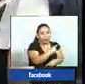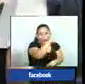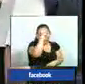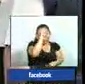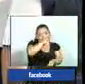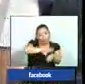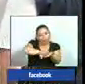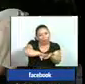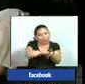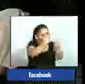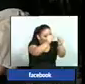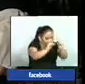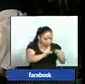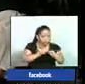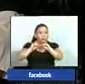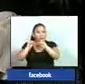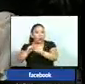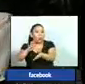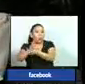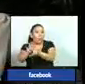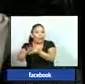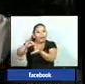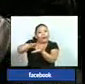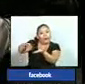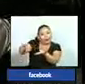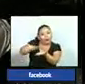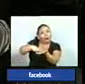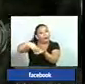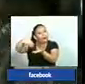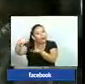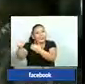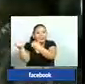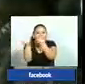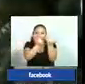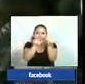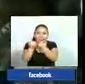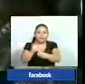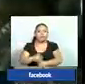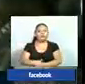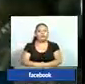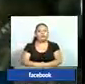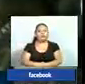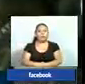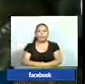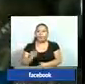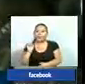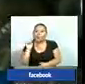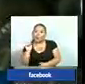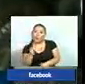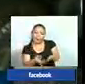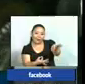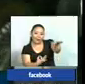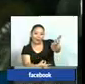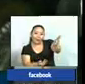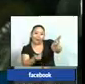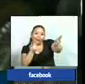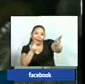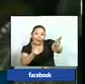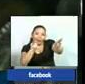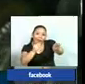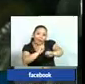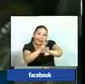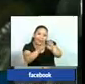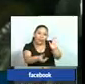y que fueron usados para la compra de arroz maíz y frijol. Que la información detallada sobre